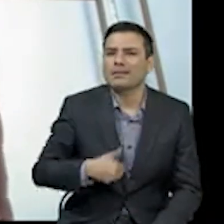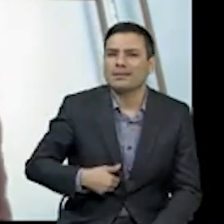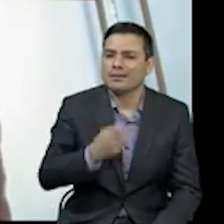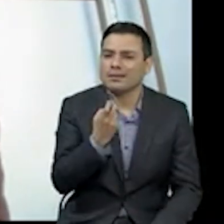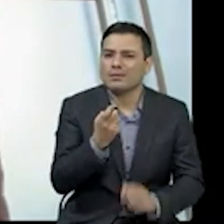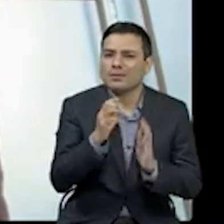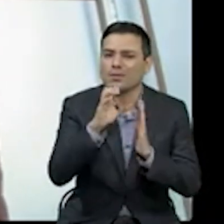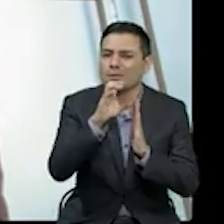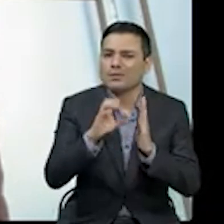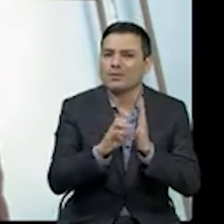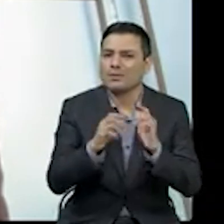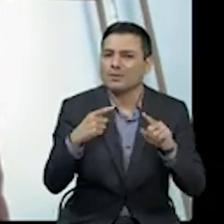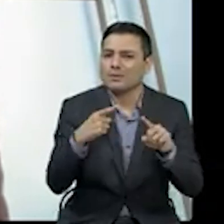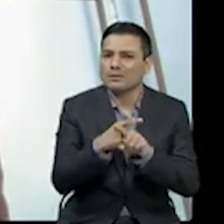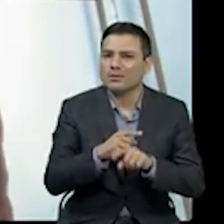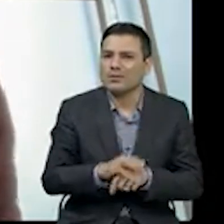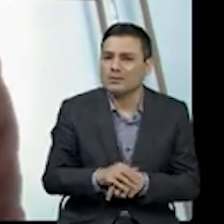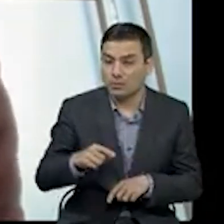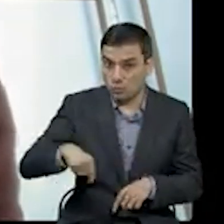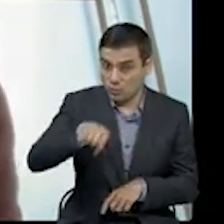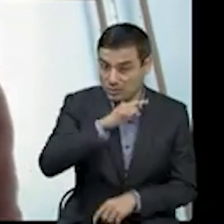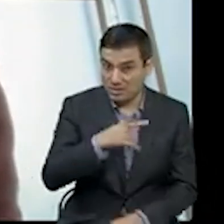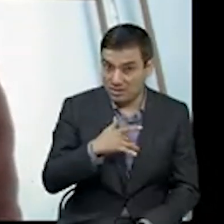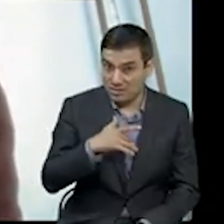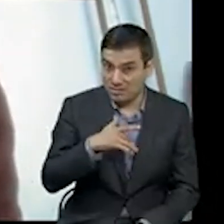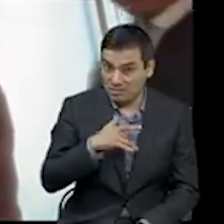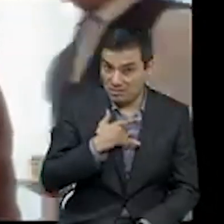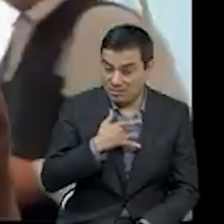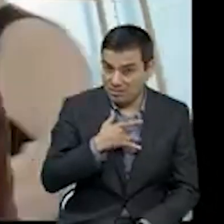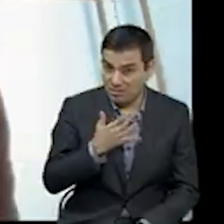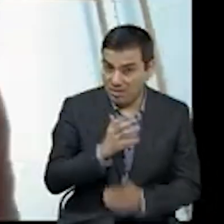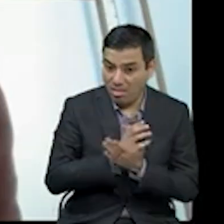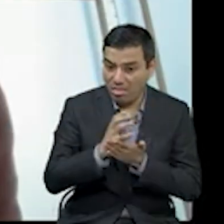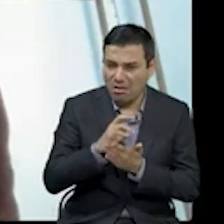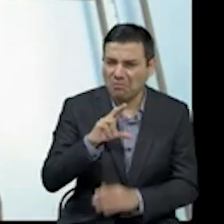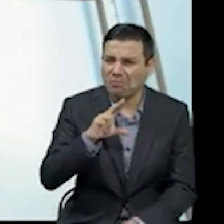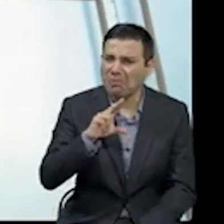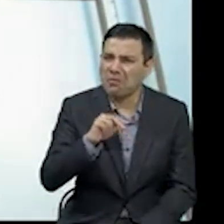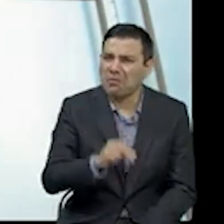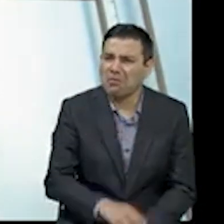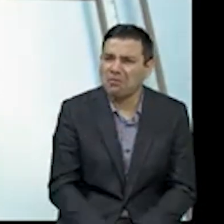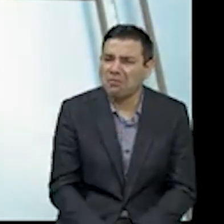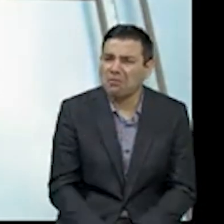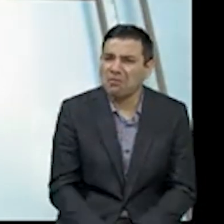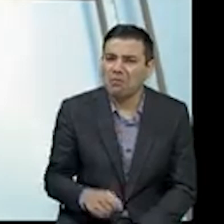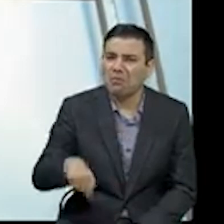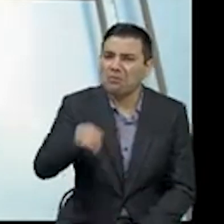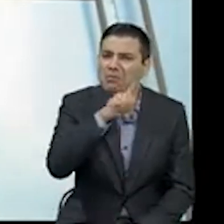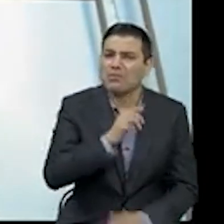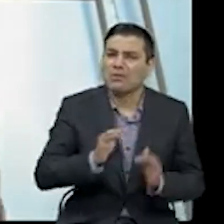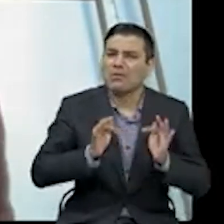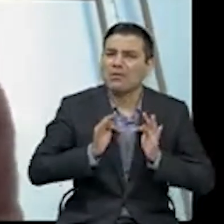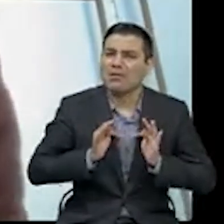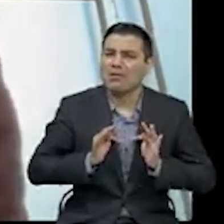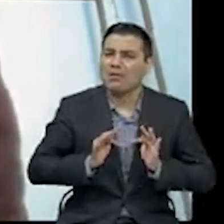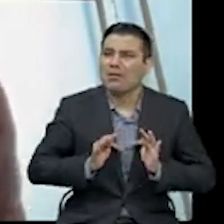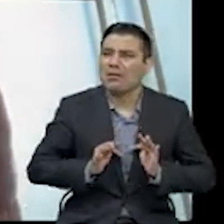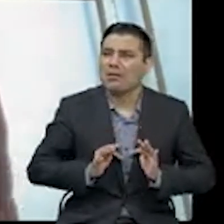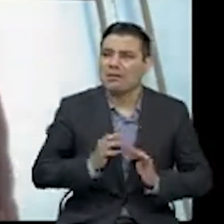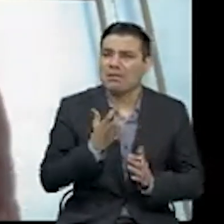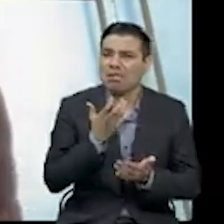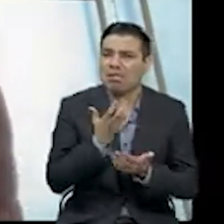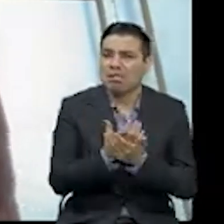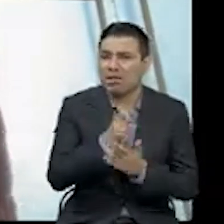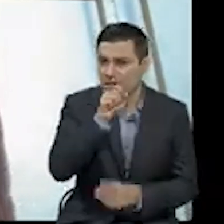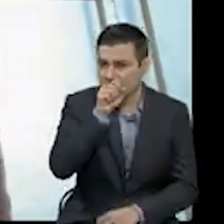esté siendo excesivo para sus sueldos y para sus privilegios. Y por otro lado, lo que tienen en